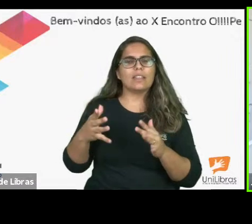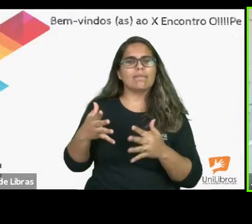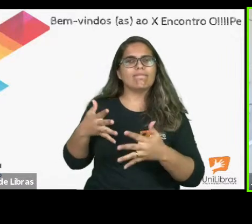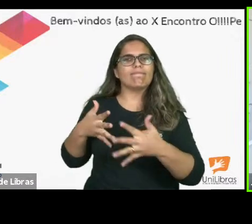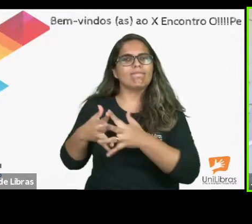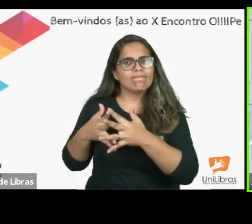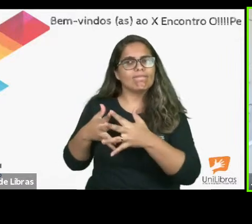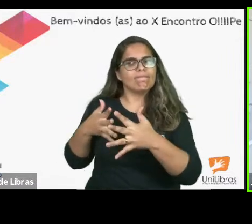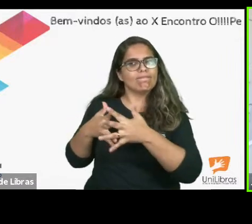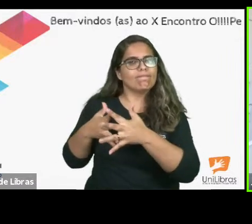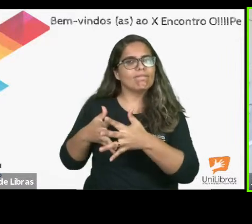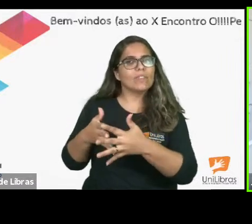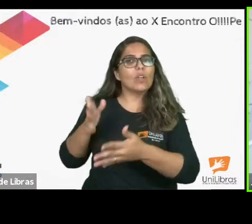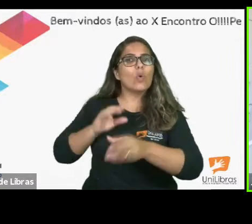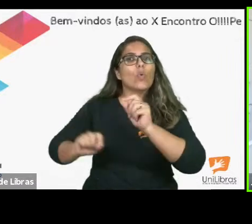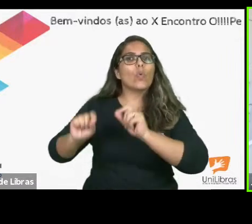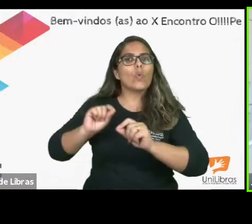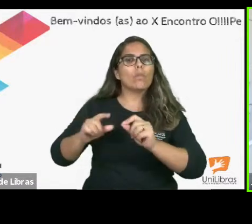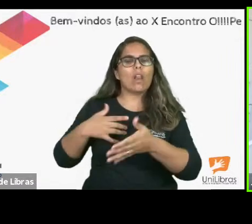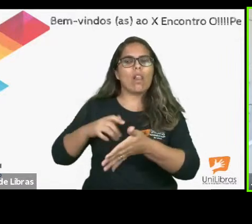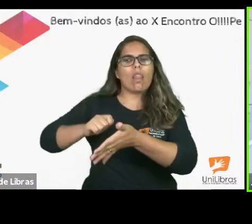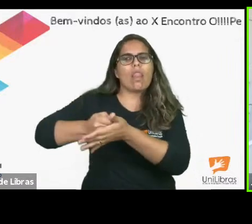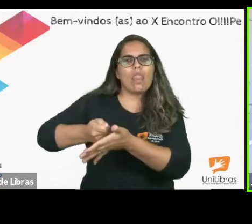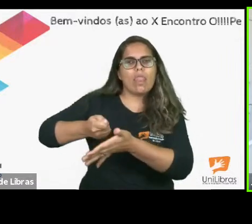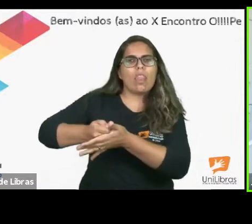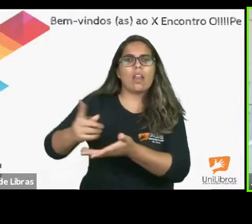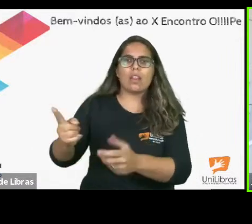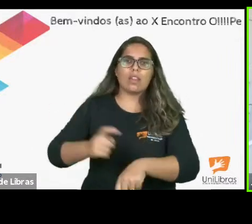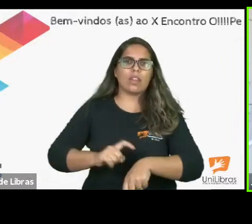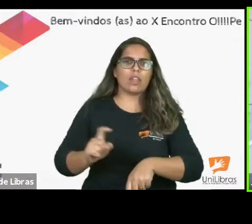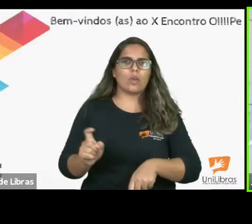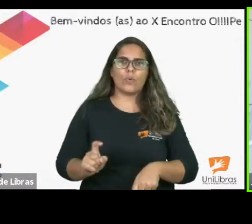este señor deviene en un torturador. Antes no era, ahora es.